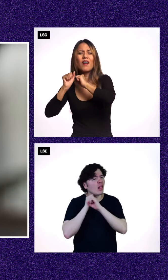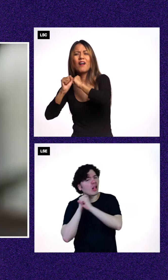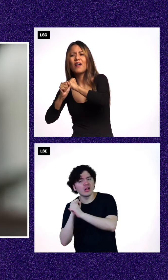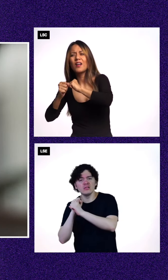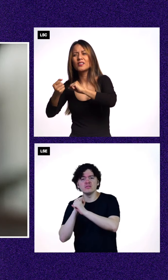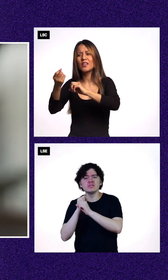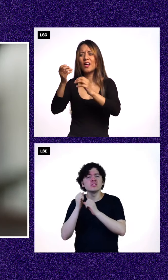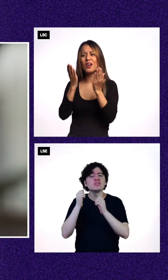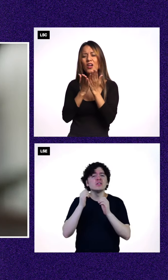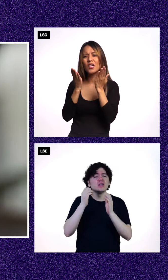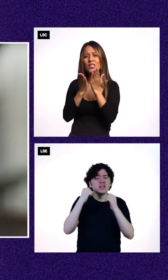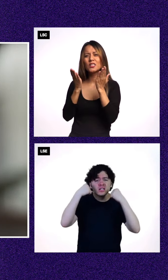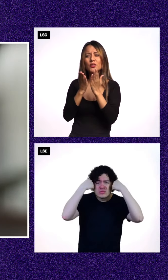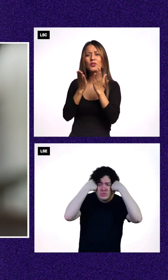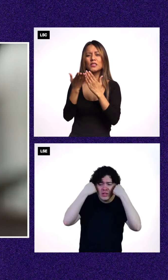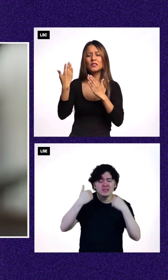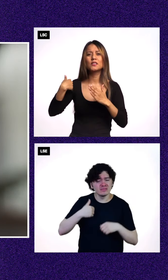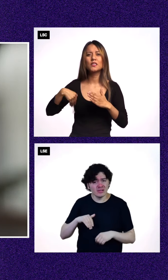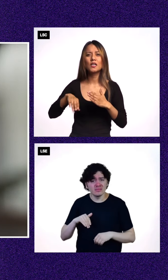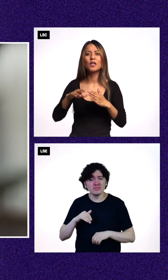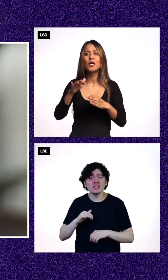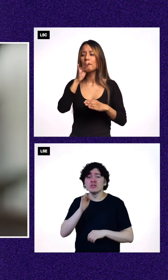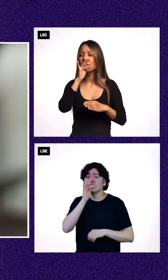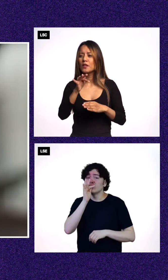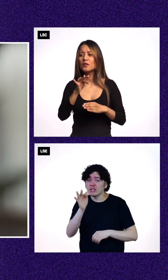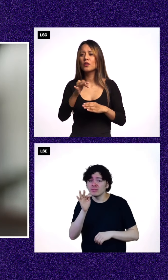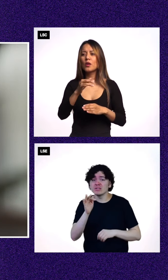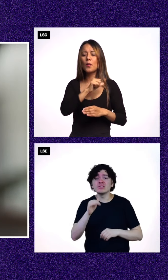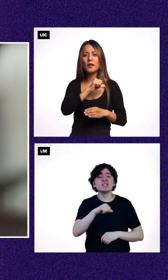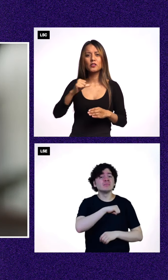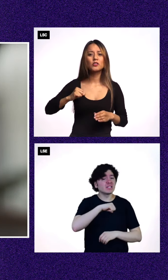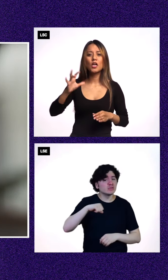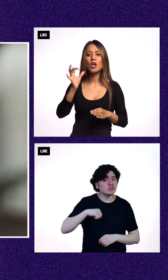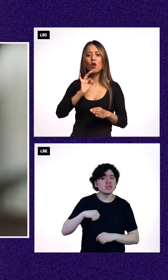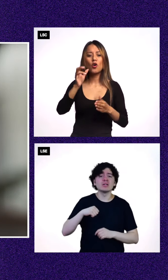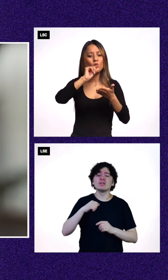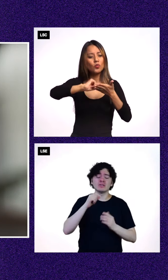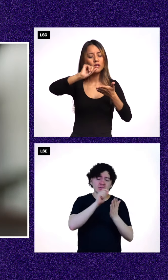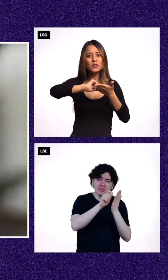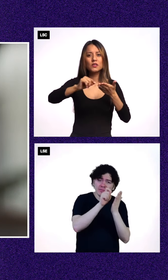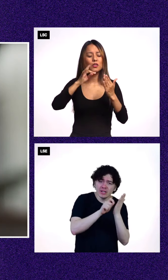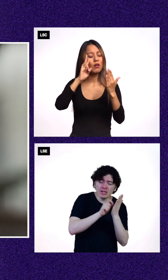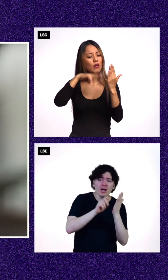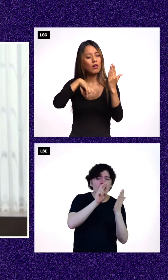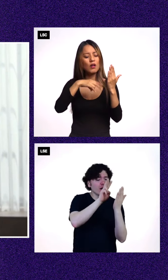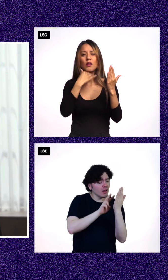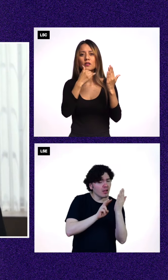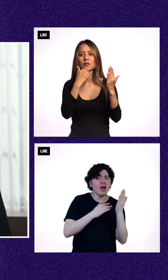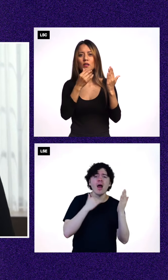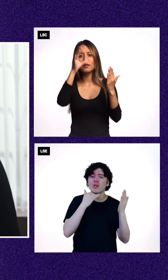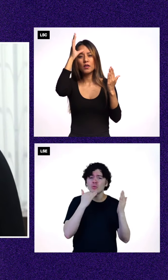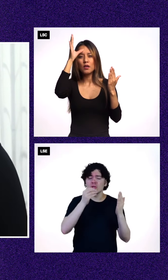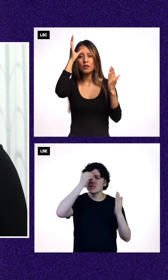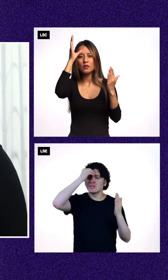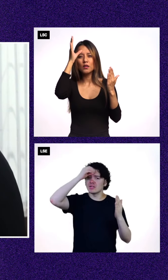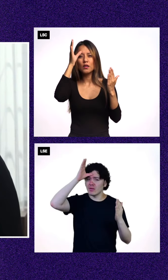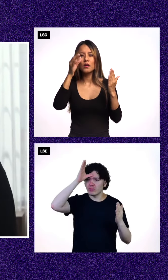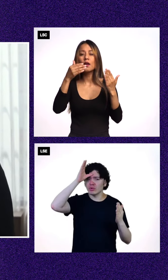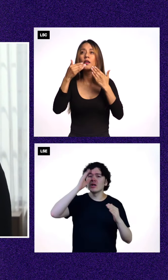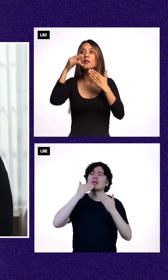enseñaron, ya sea en una conversación personal o por nuestra carta, que Jesús mismo y Dios nuestro Padre, quienes